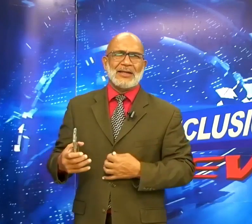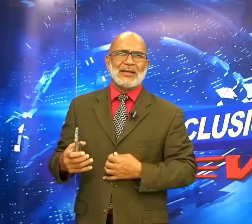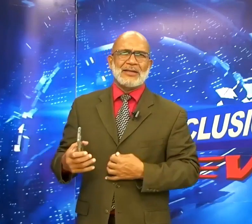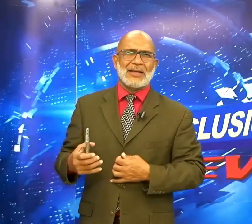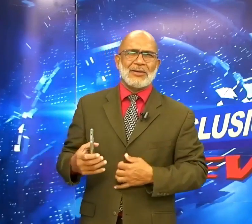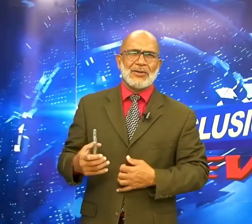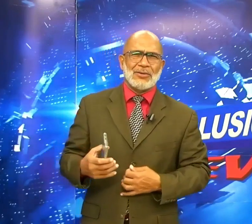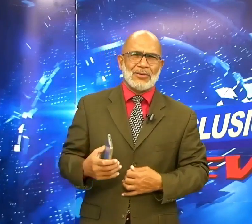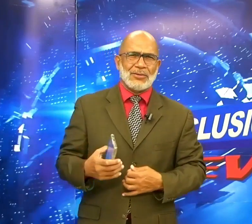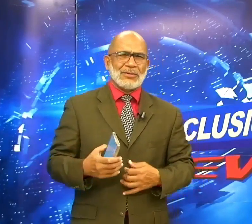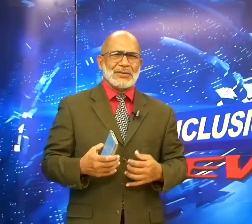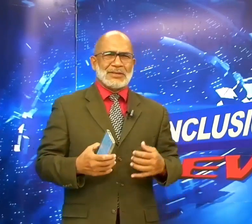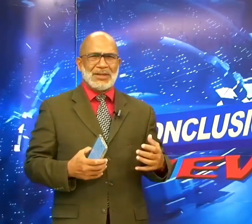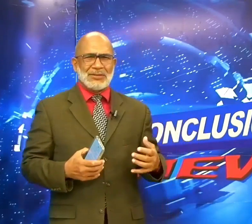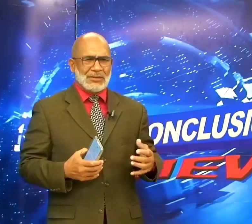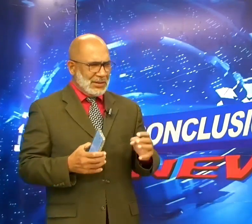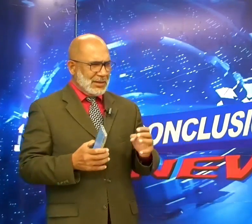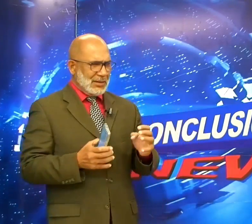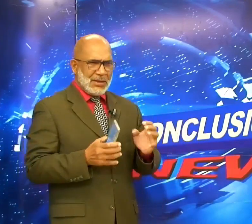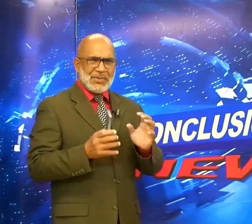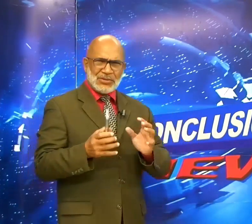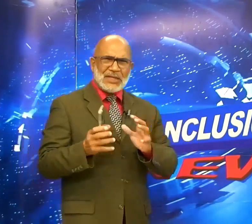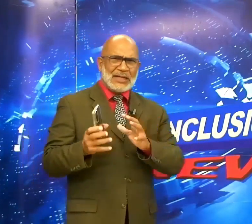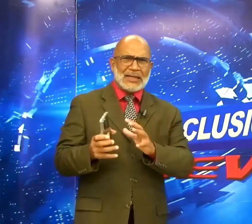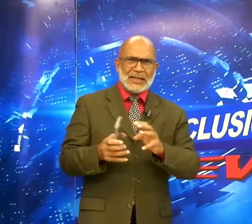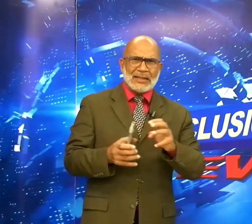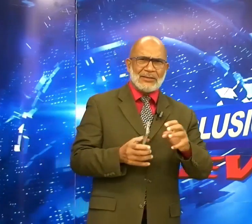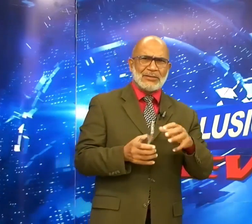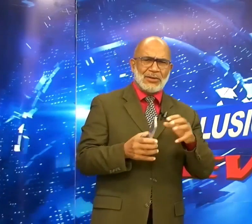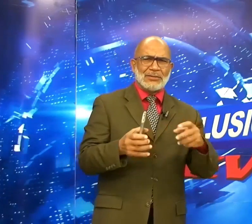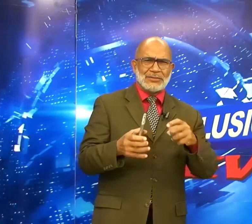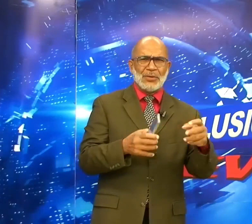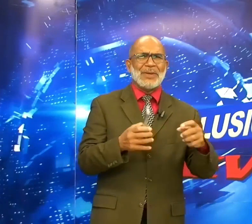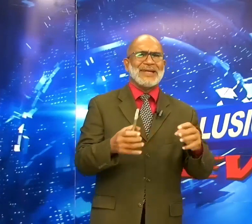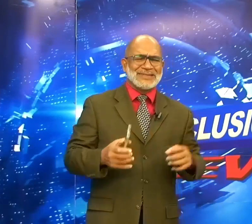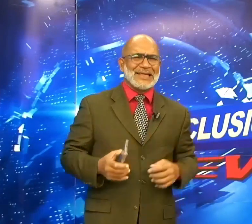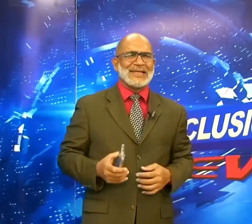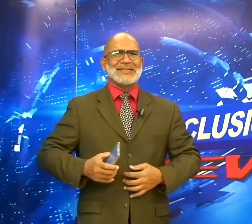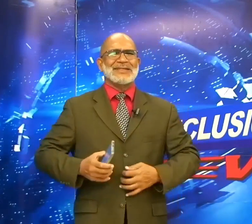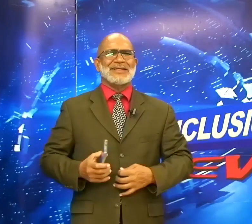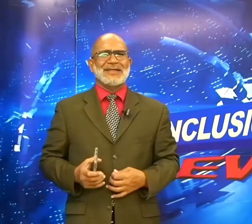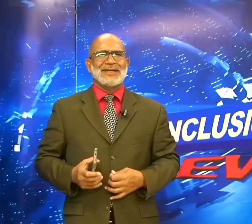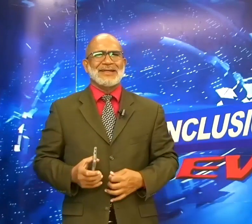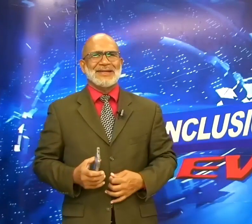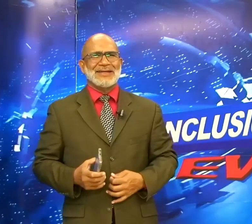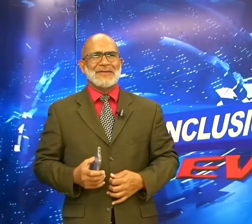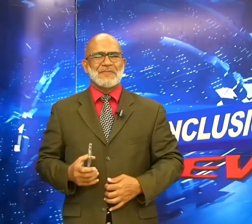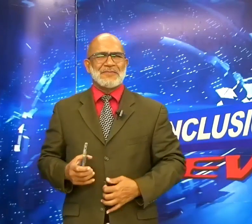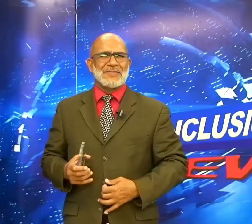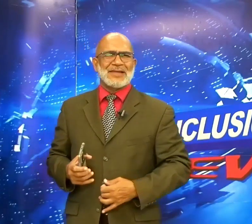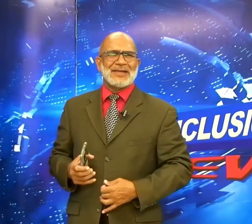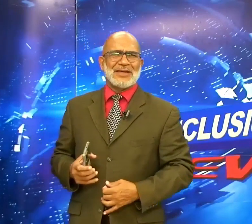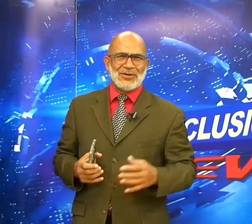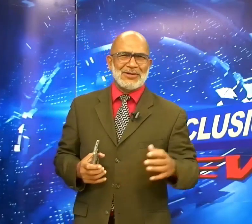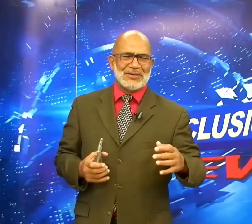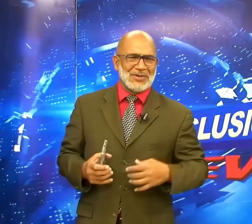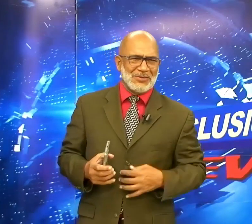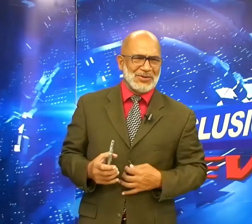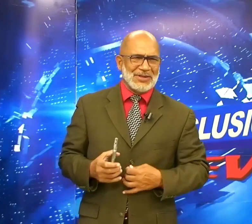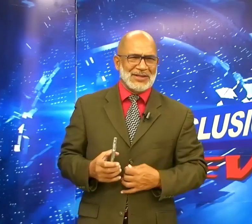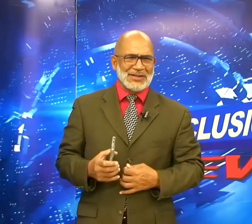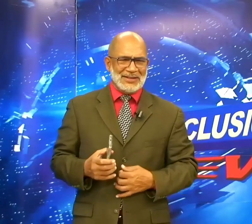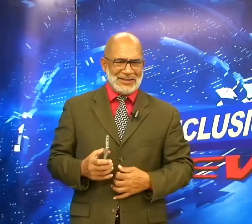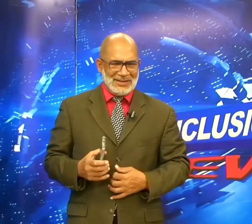ahí tengo también una persona que le encargué unos menesteres, que hoy me